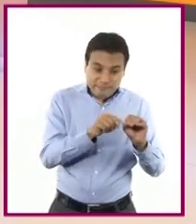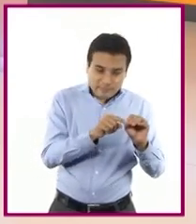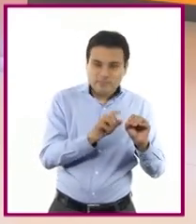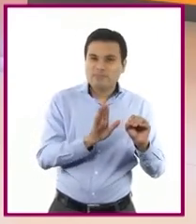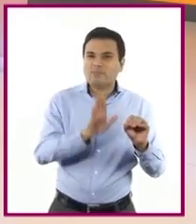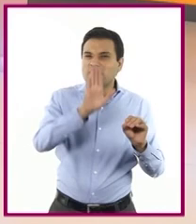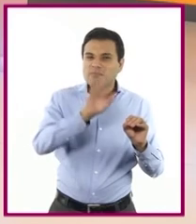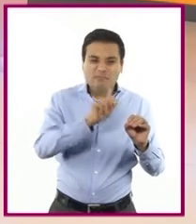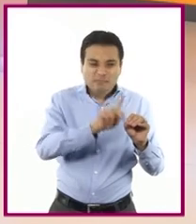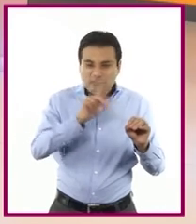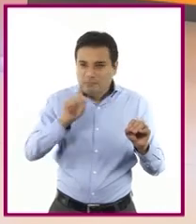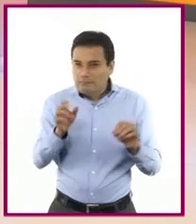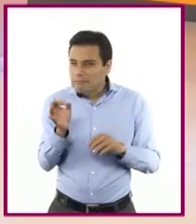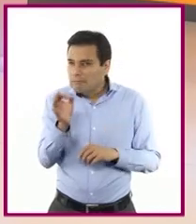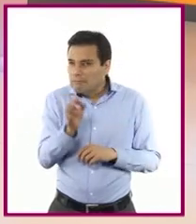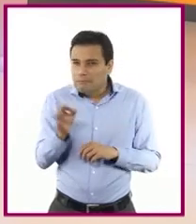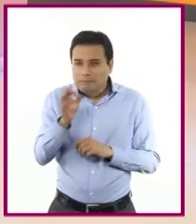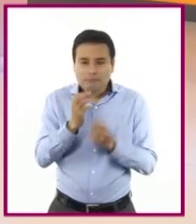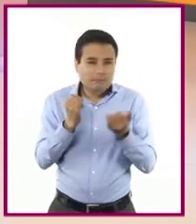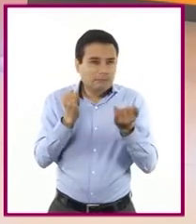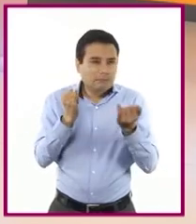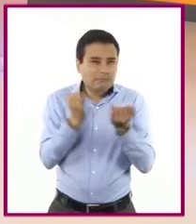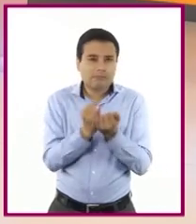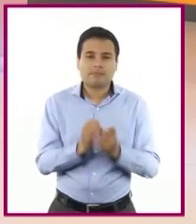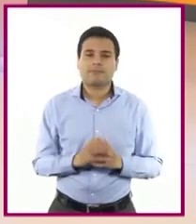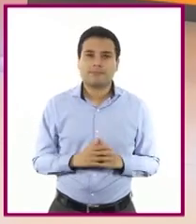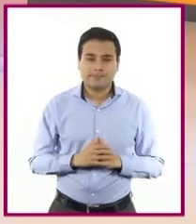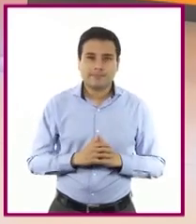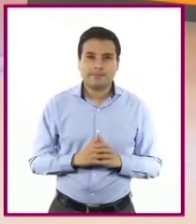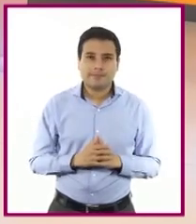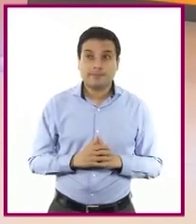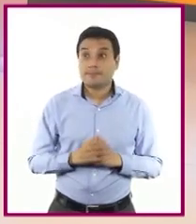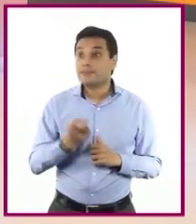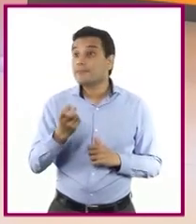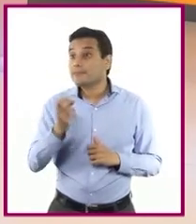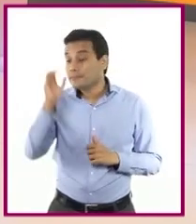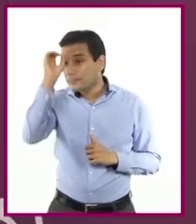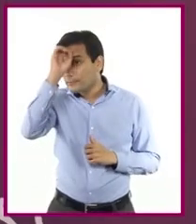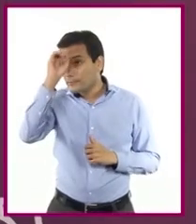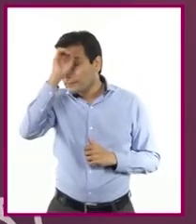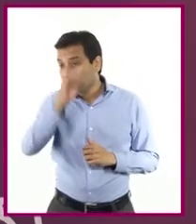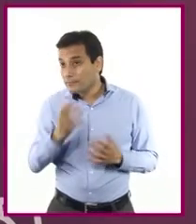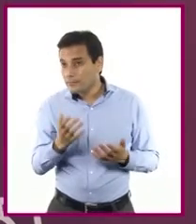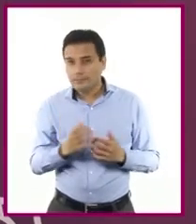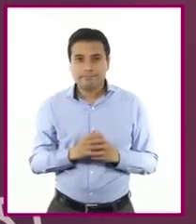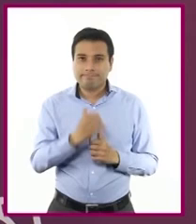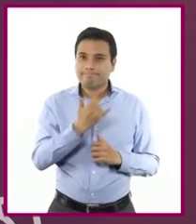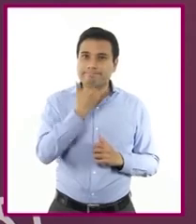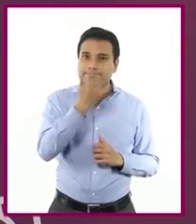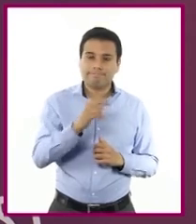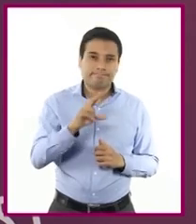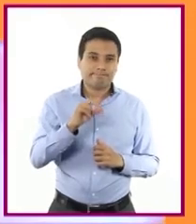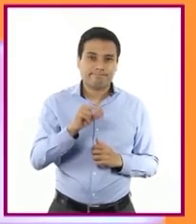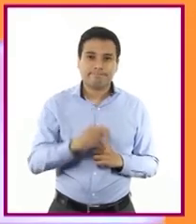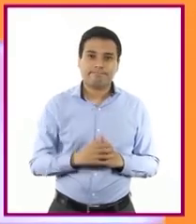células de los organismos. Eso es... incorrecto.